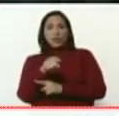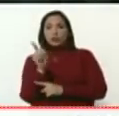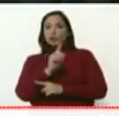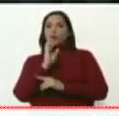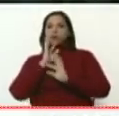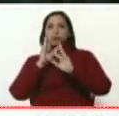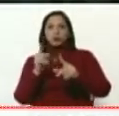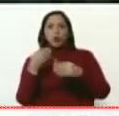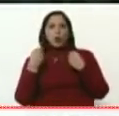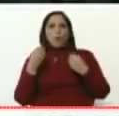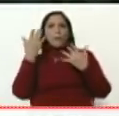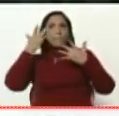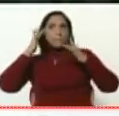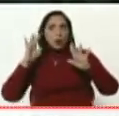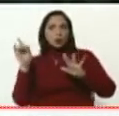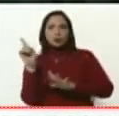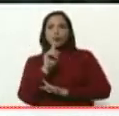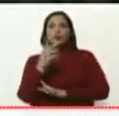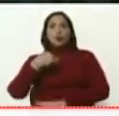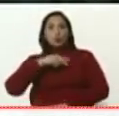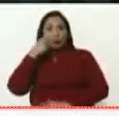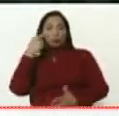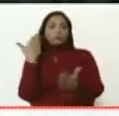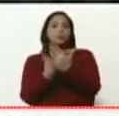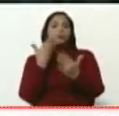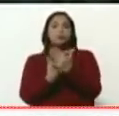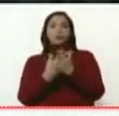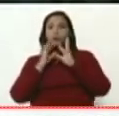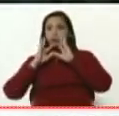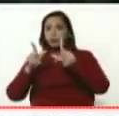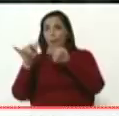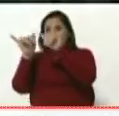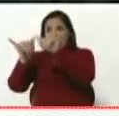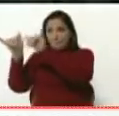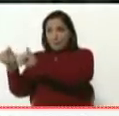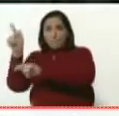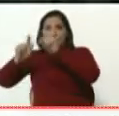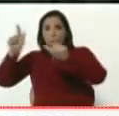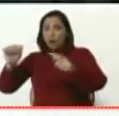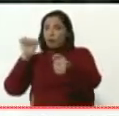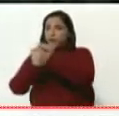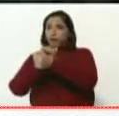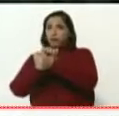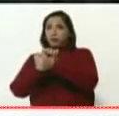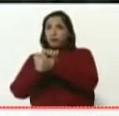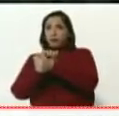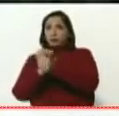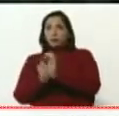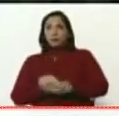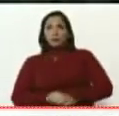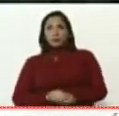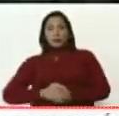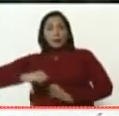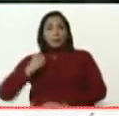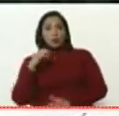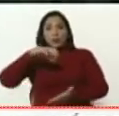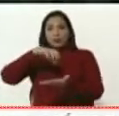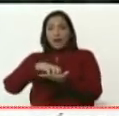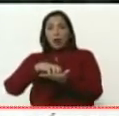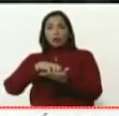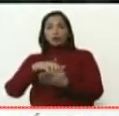como una especulación. Lo mencionamos con pruebas y testimonios, no solamente de los policías del Estado